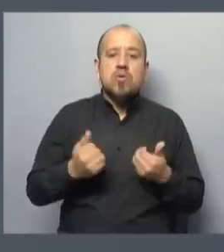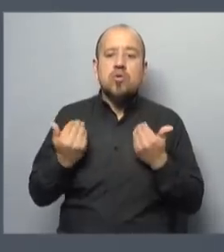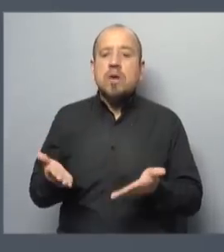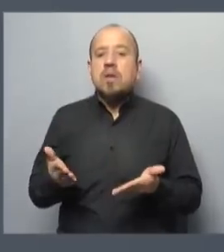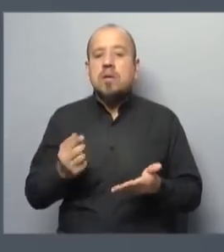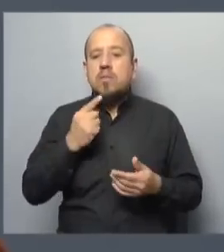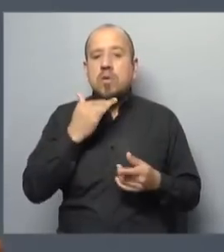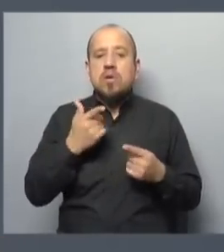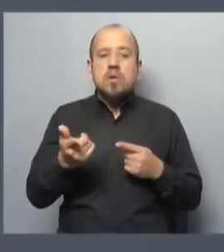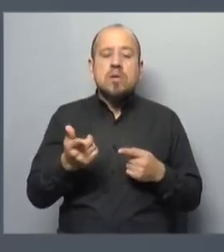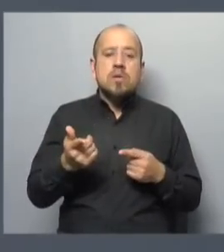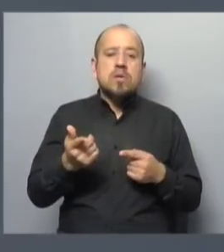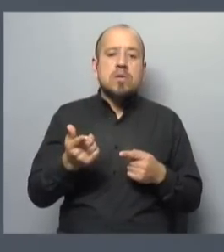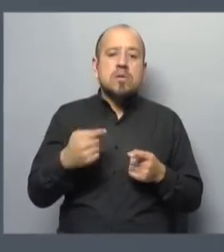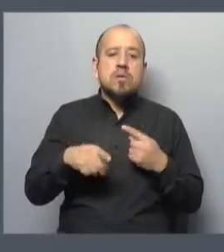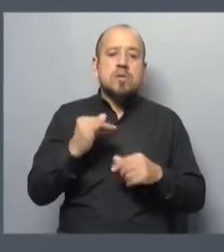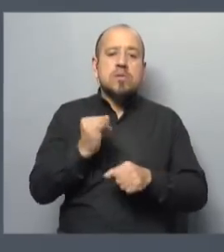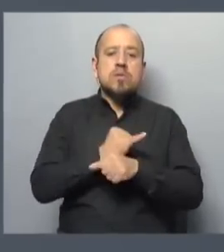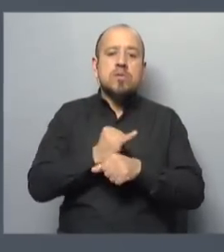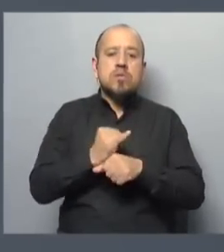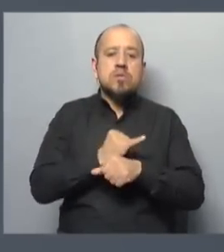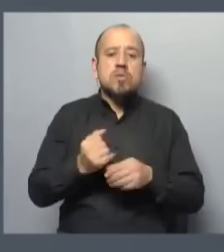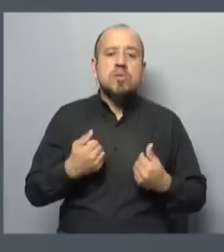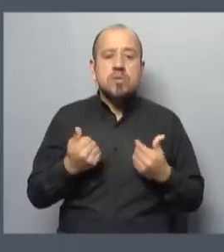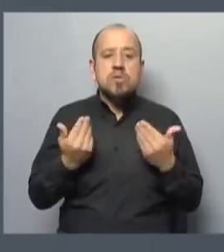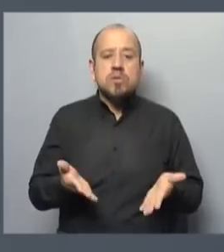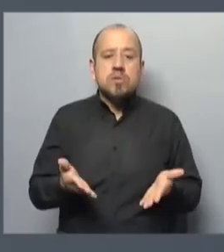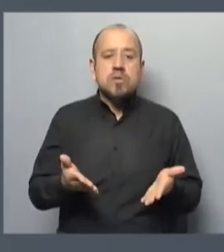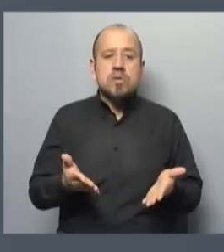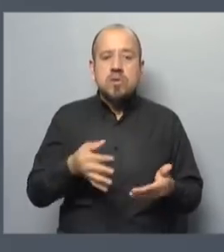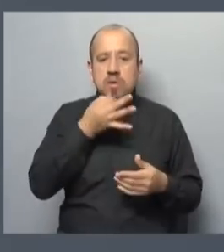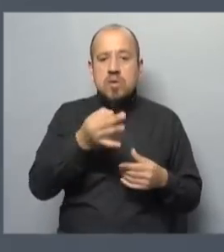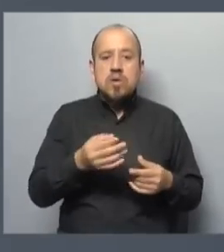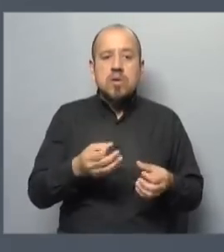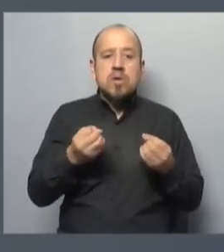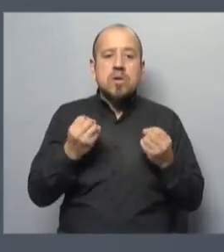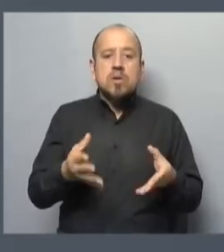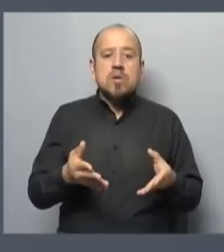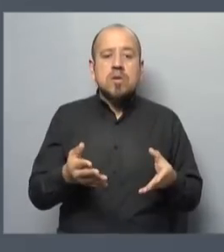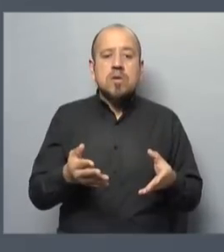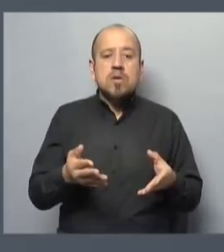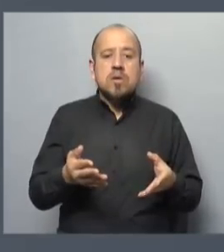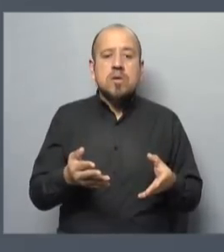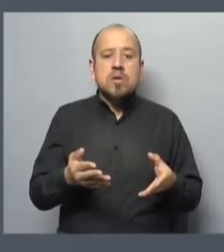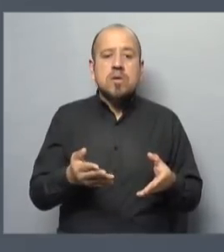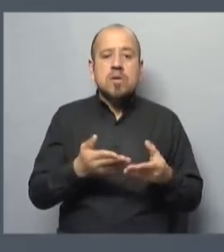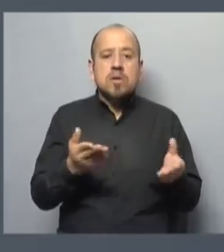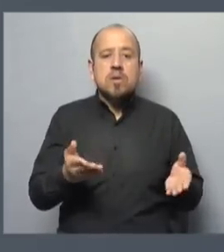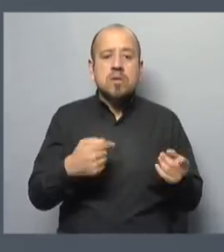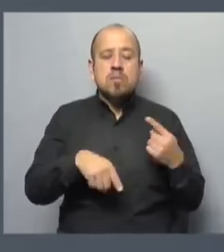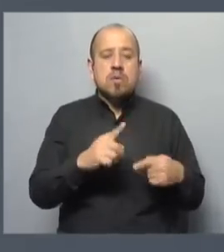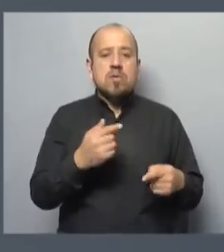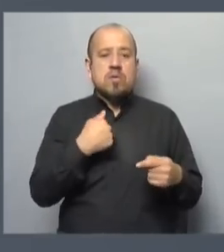algunas instituciones de beneficiencia así se lo dio porque sí bajo el escarnio de la riera